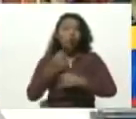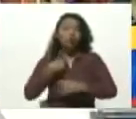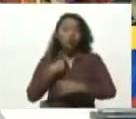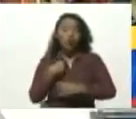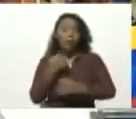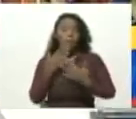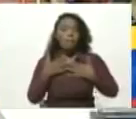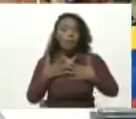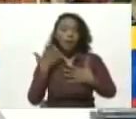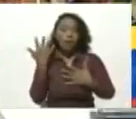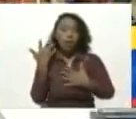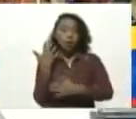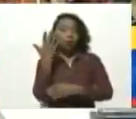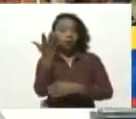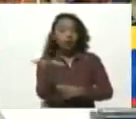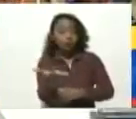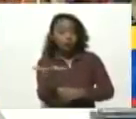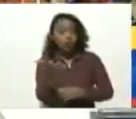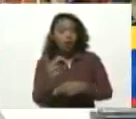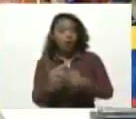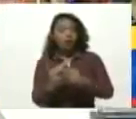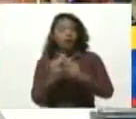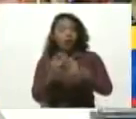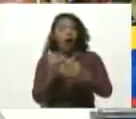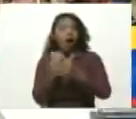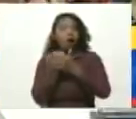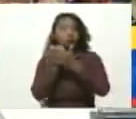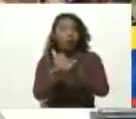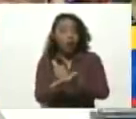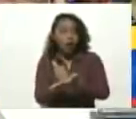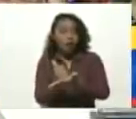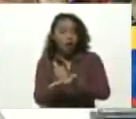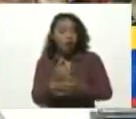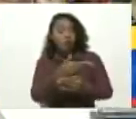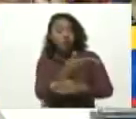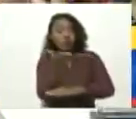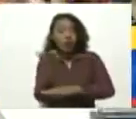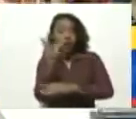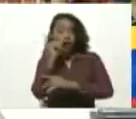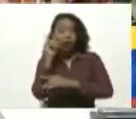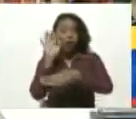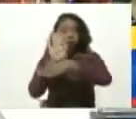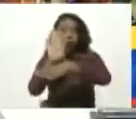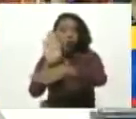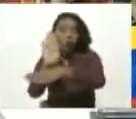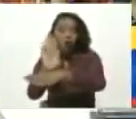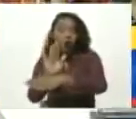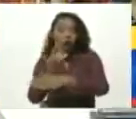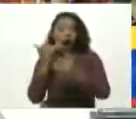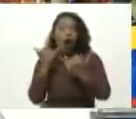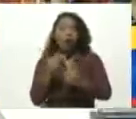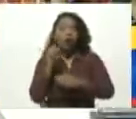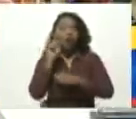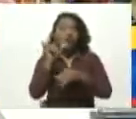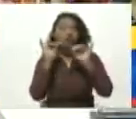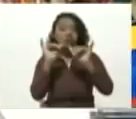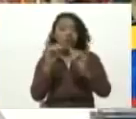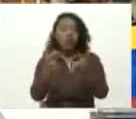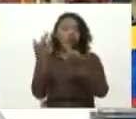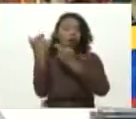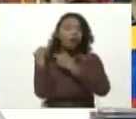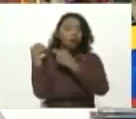mano y tiendo la otra para protegerlos a todos y a todas. Ahora te toca a ti